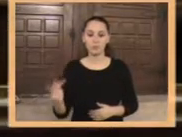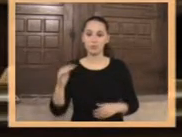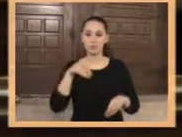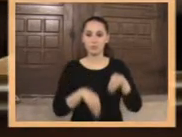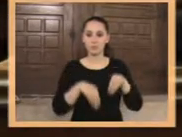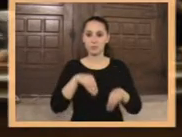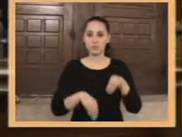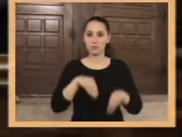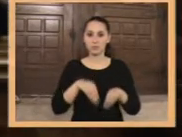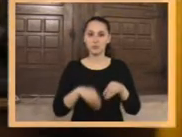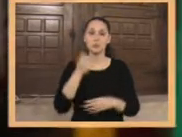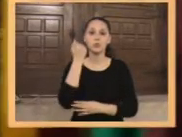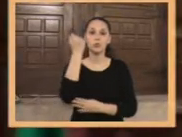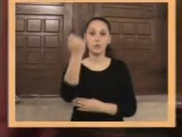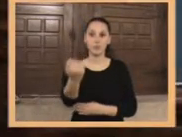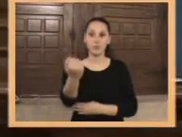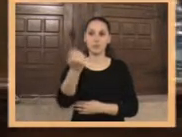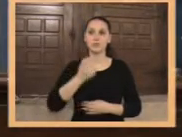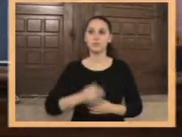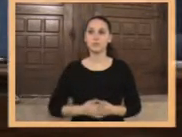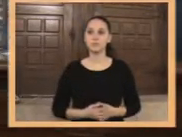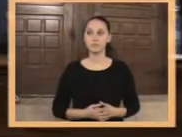les parece. Votos a favor.